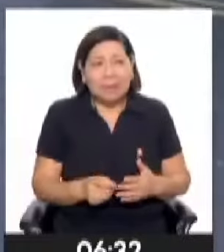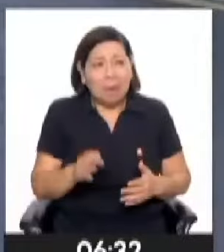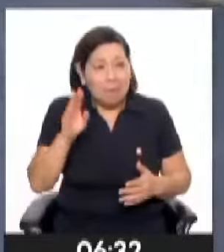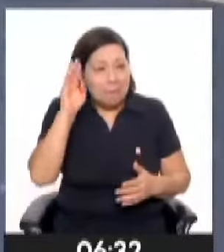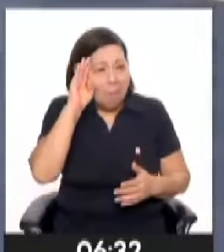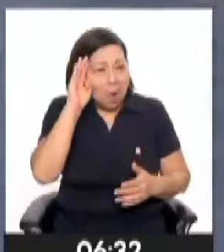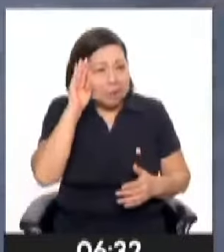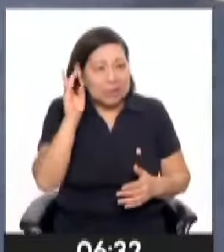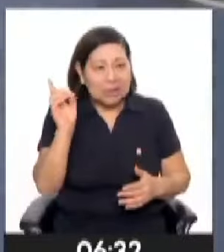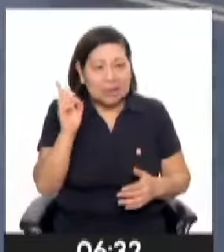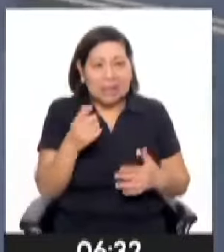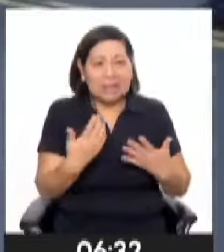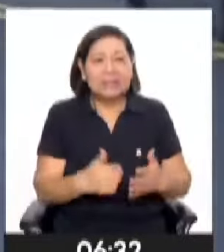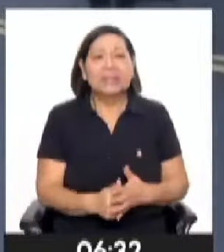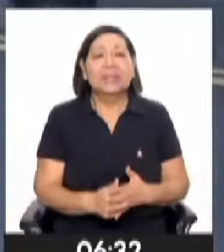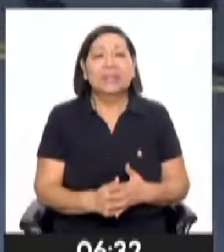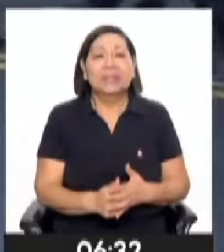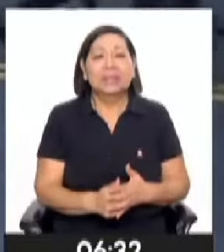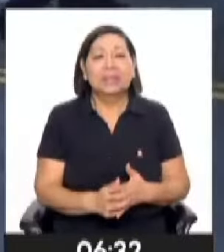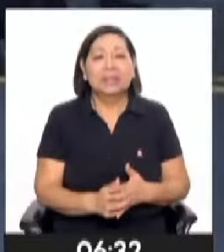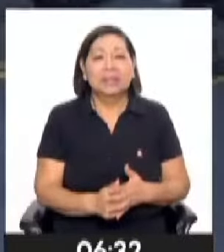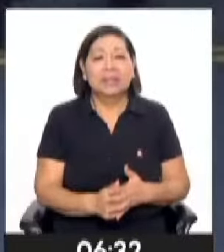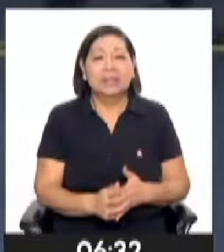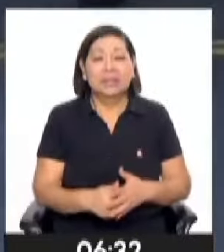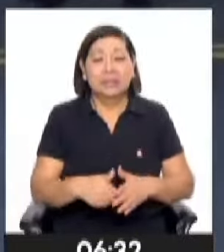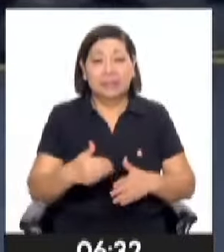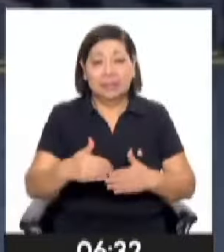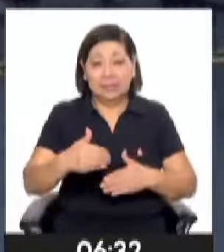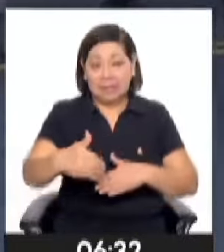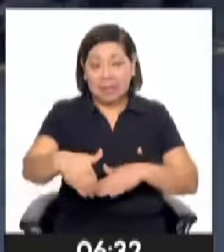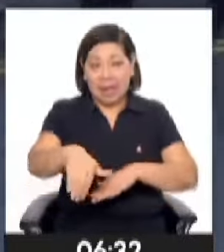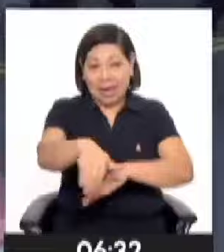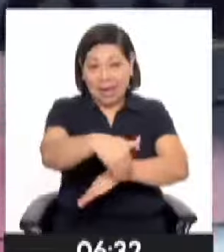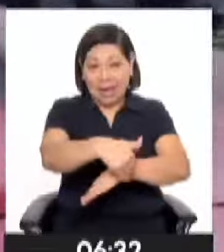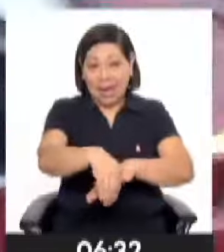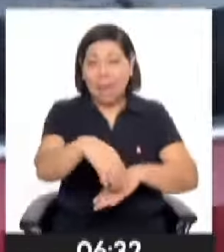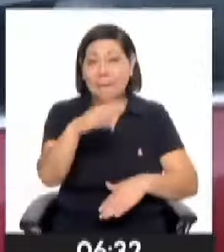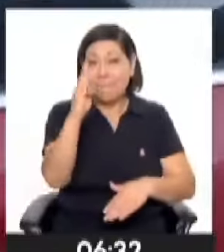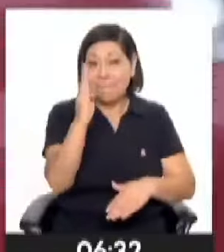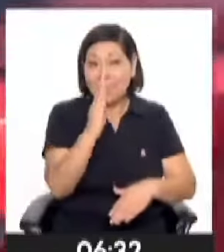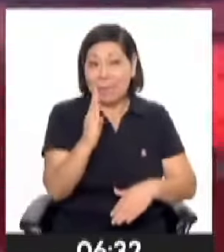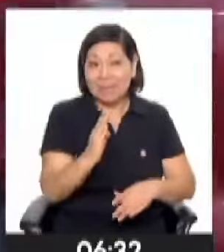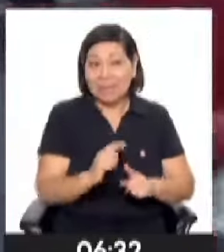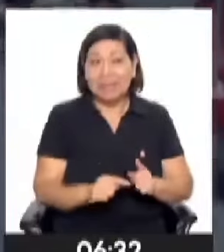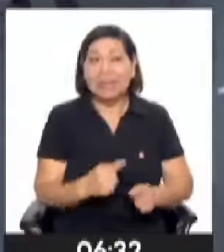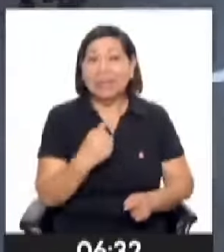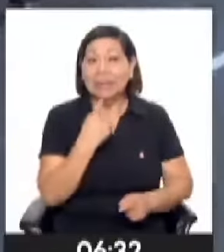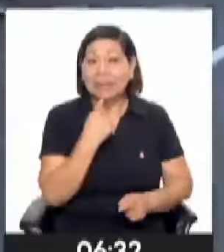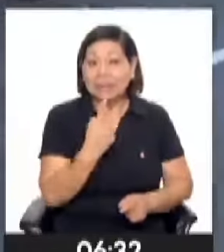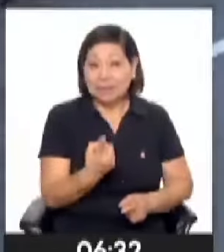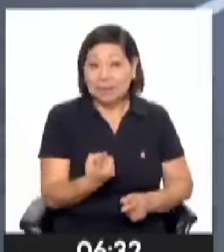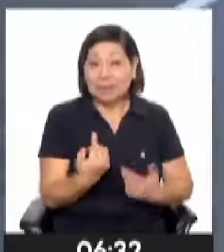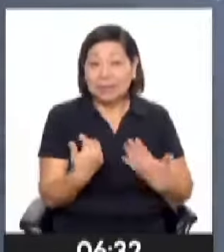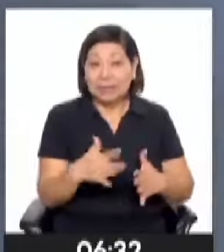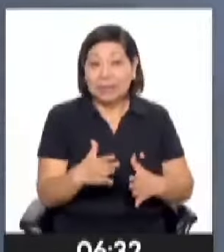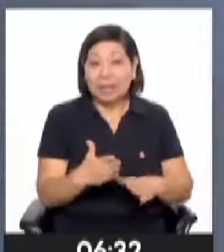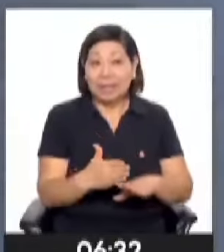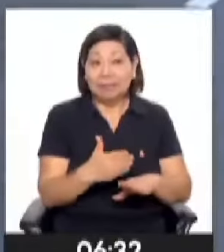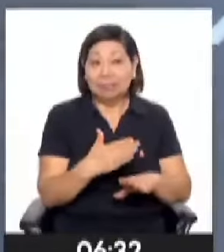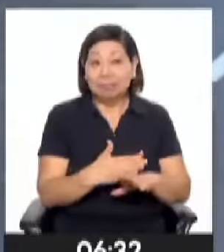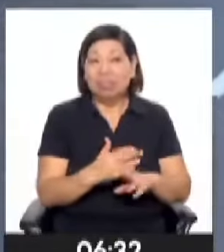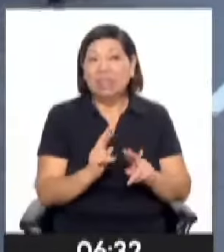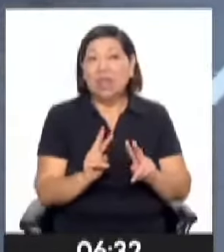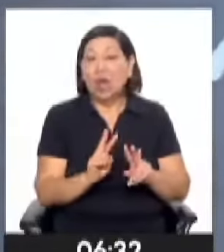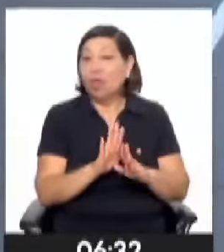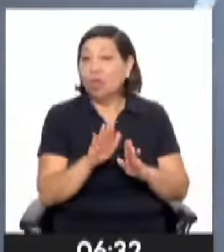está la Policía Nacional ya desplegándose a lo largo de las diversas cuadras de la avenida Brasil. Reiteramos, ellos están desde ya